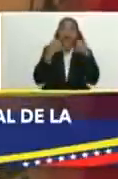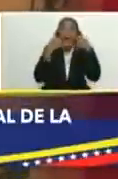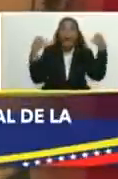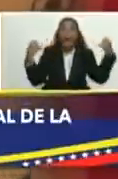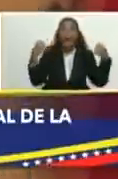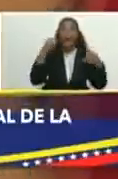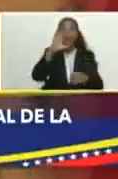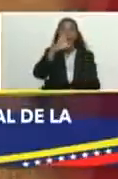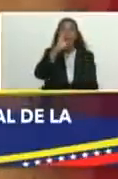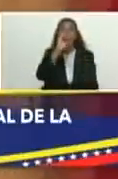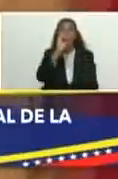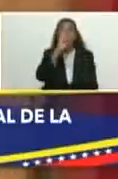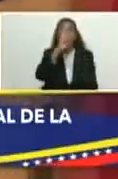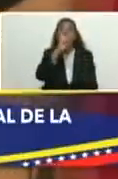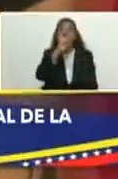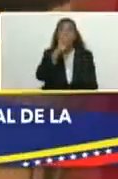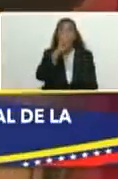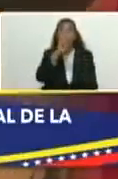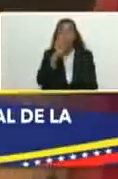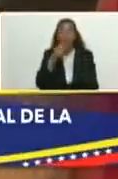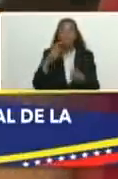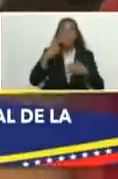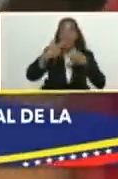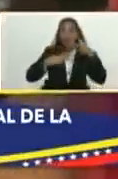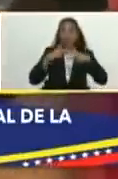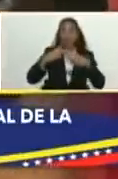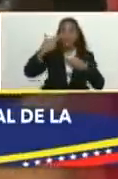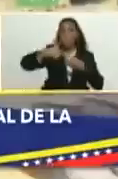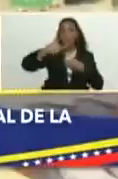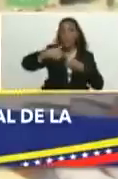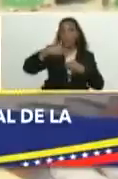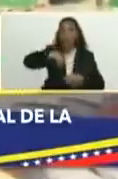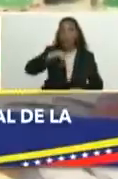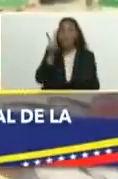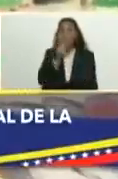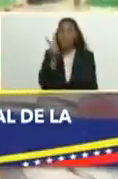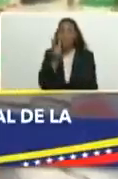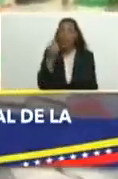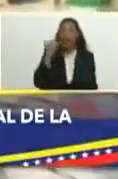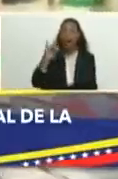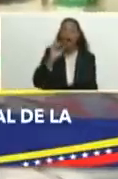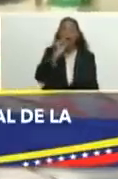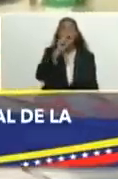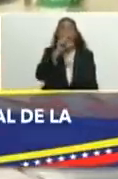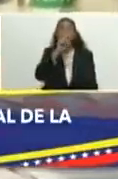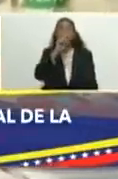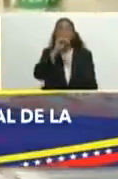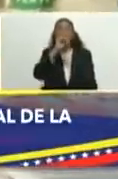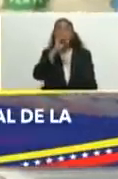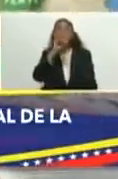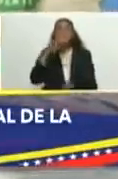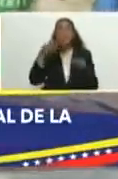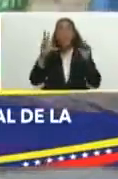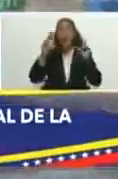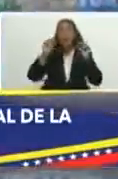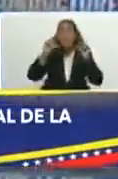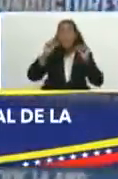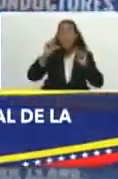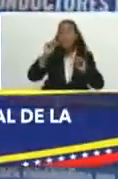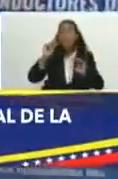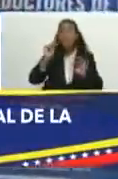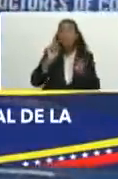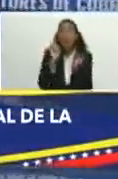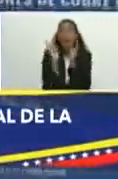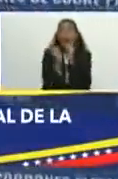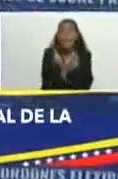para energizar todo lo que es la industria petrolera. Nosotros aquí en Venezuela tenemos aluminio y hemos desarrollado alternativas de aluminio